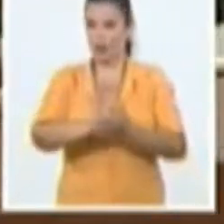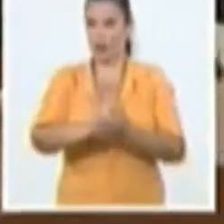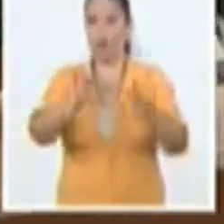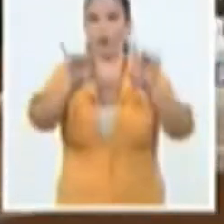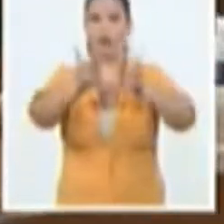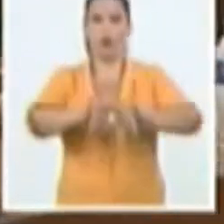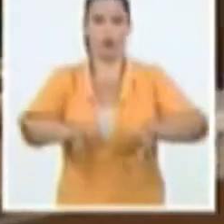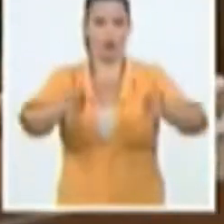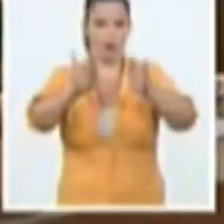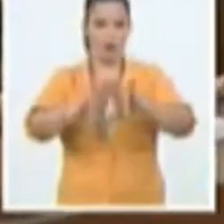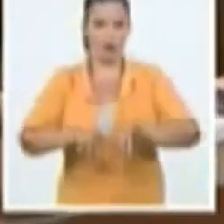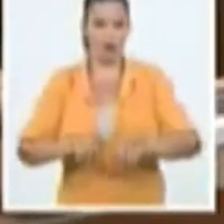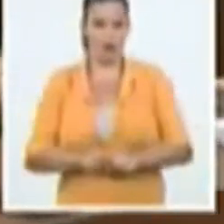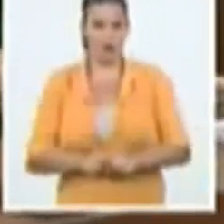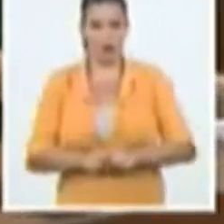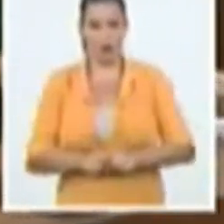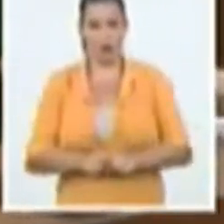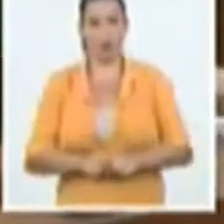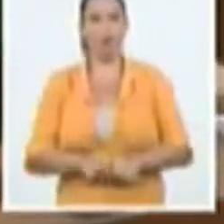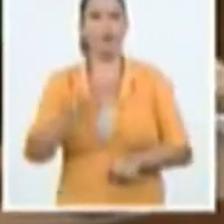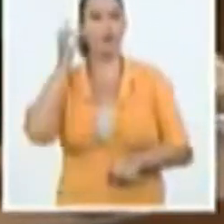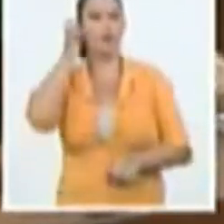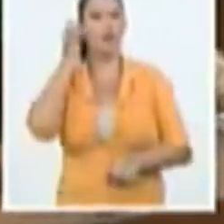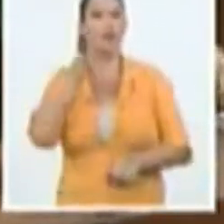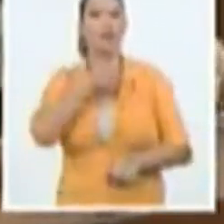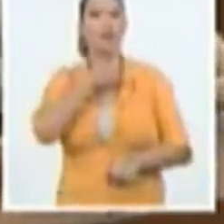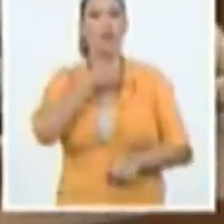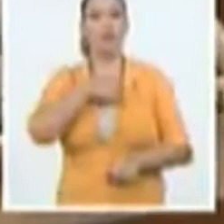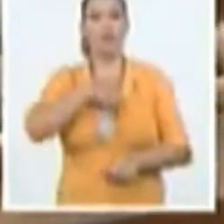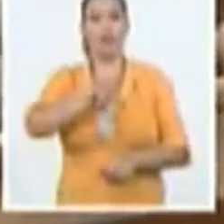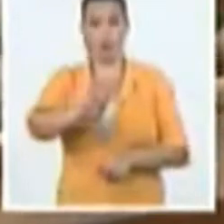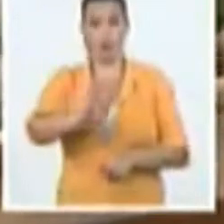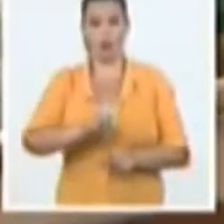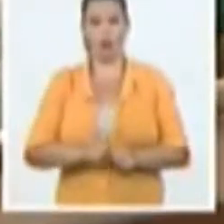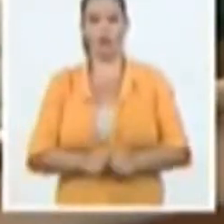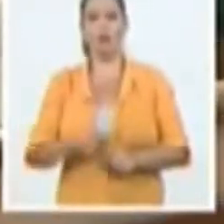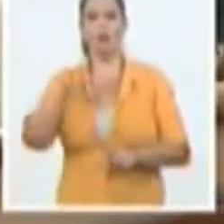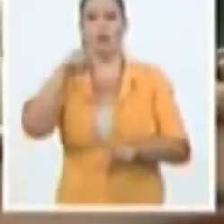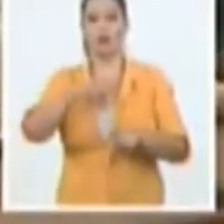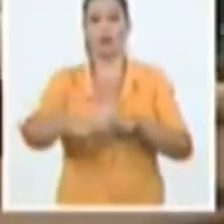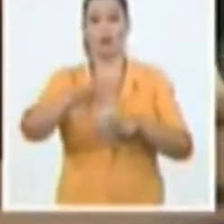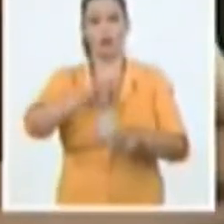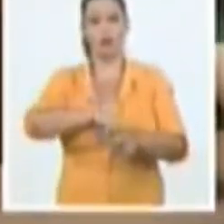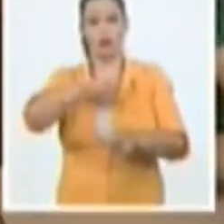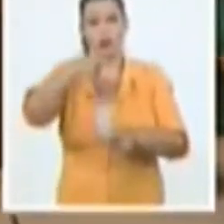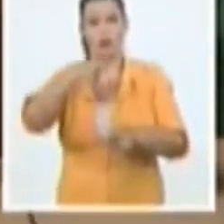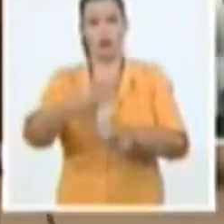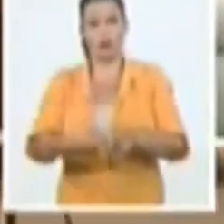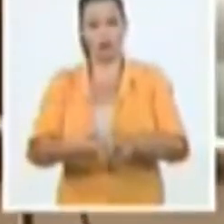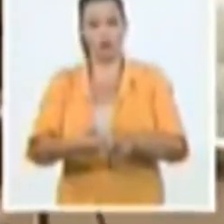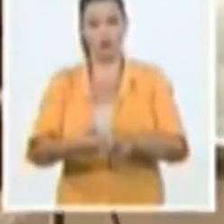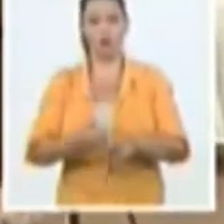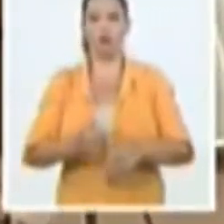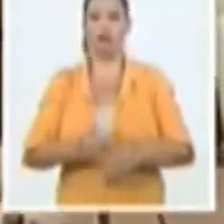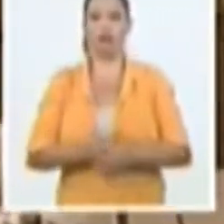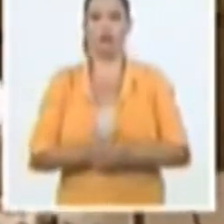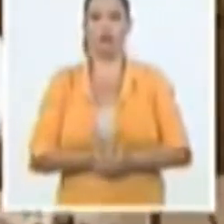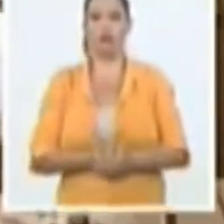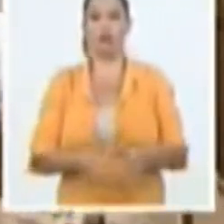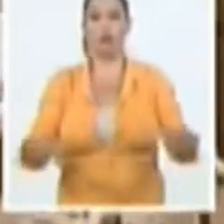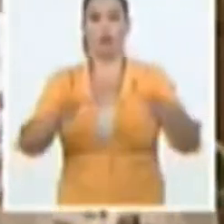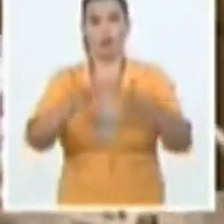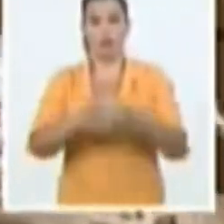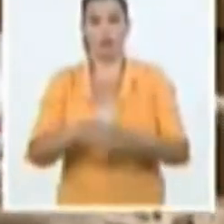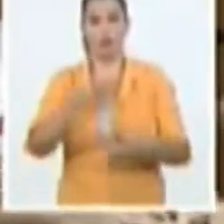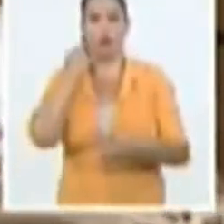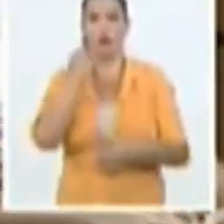de Estudiantes de la Enseñanza Media, del Movimiento Juvenil Martiano, de las Brigadas José Martí, de